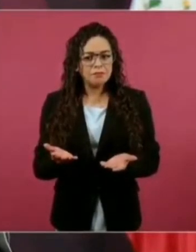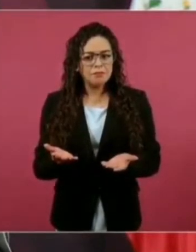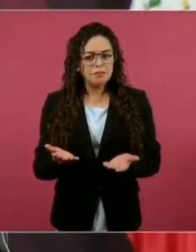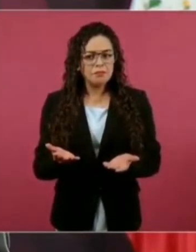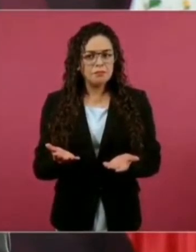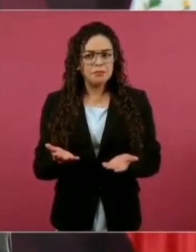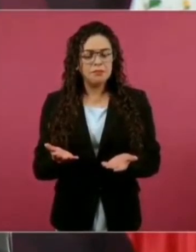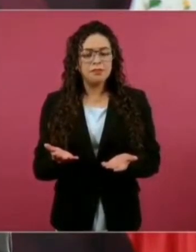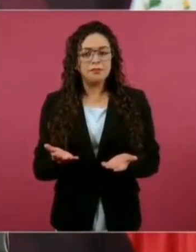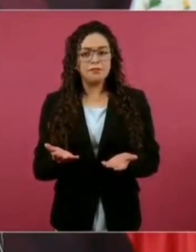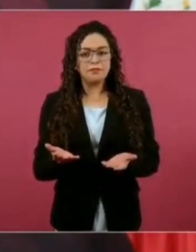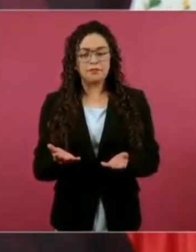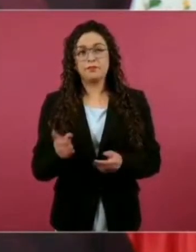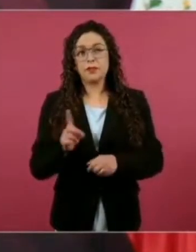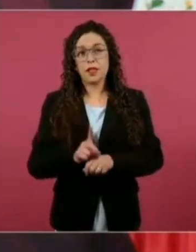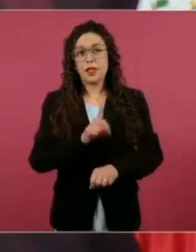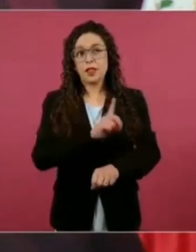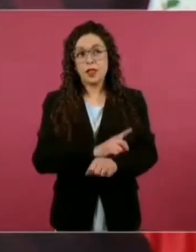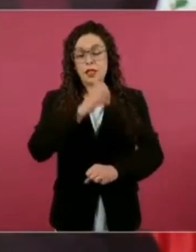de que desde